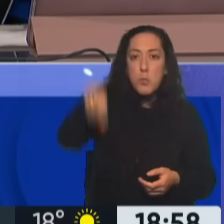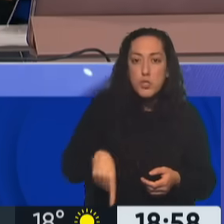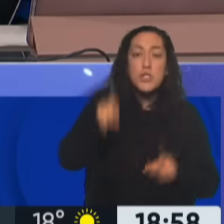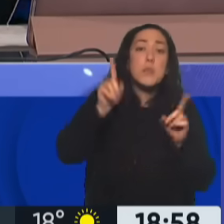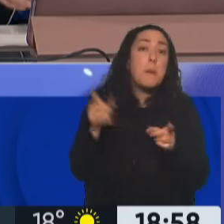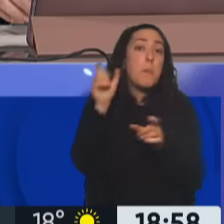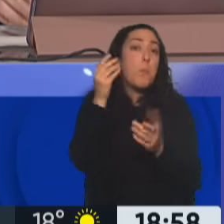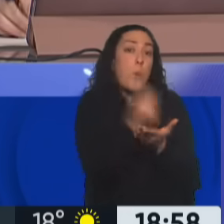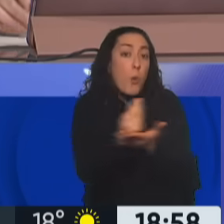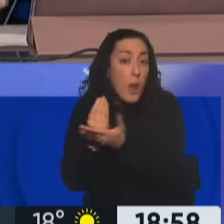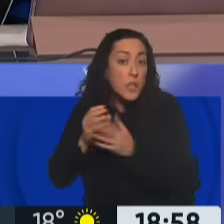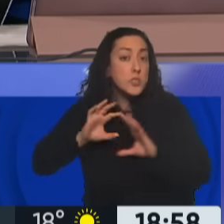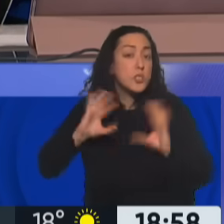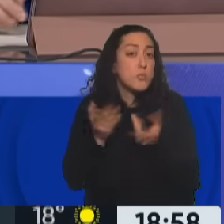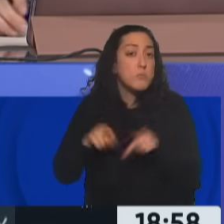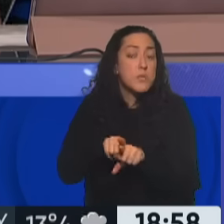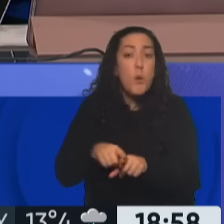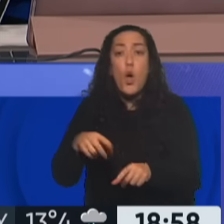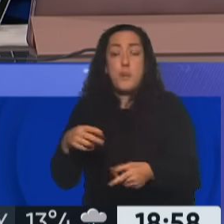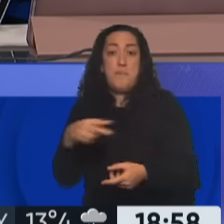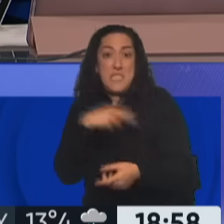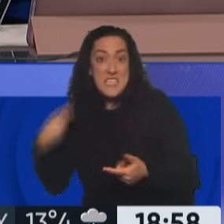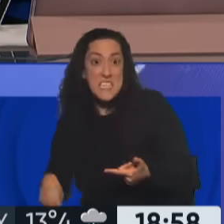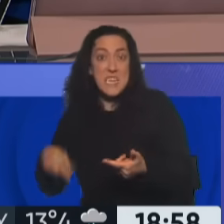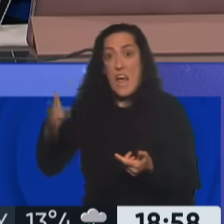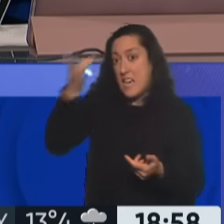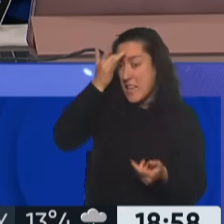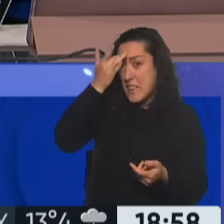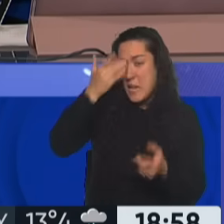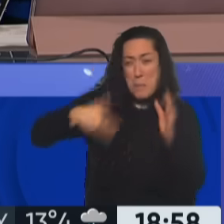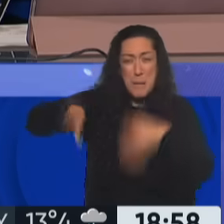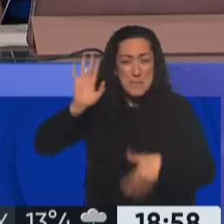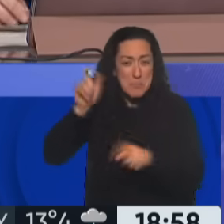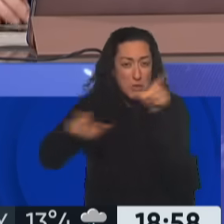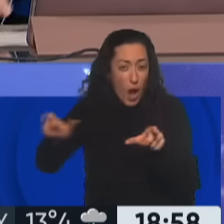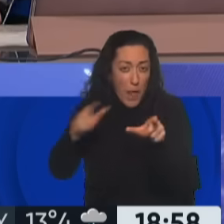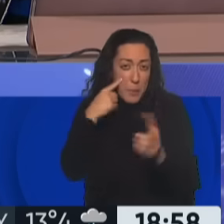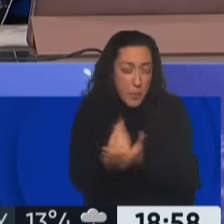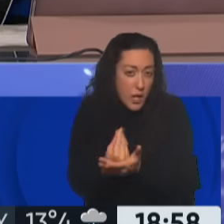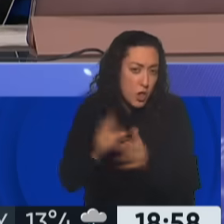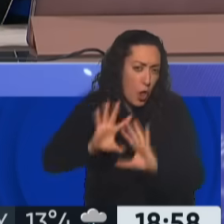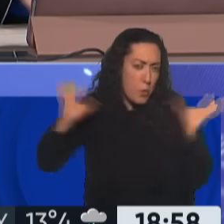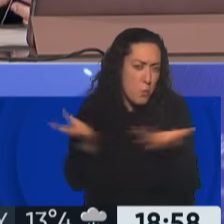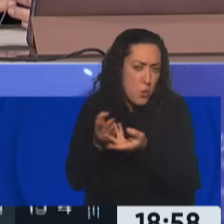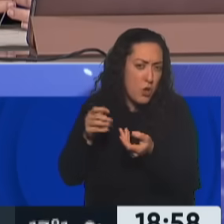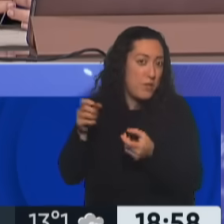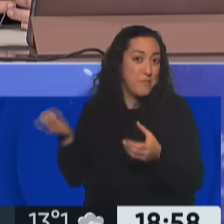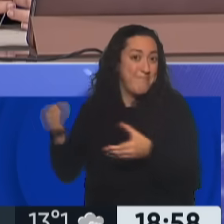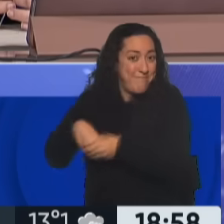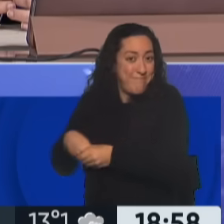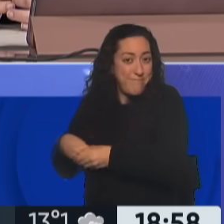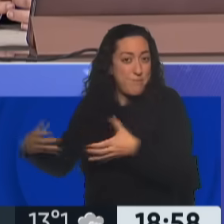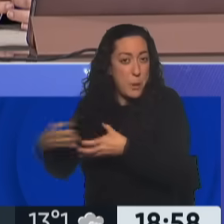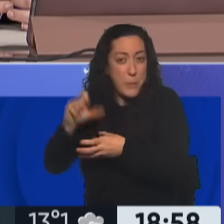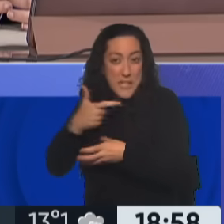población. Están países como India o China, que son los dos países más poblados de todo el mundo, ¿no? Ese es otro de los factores, pero también después en la